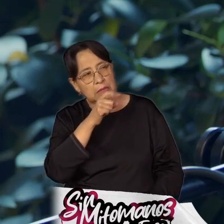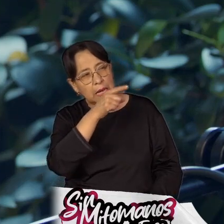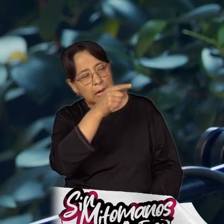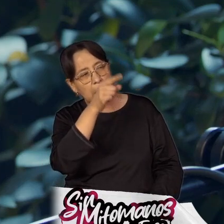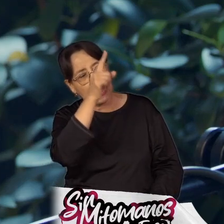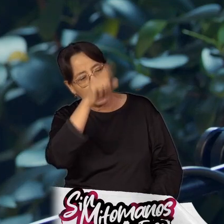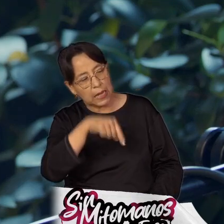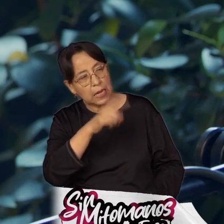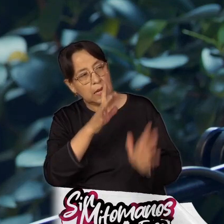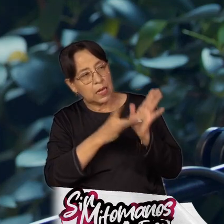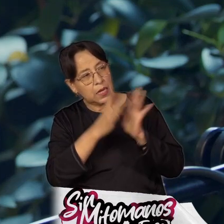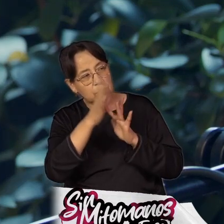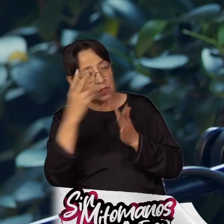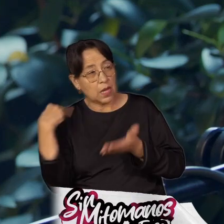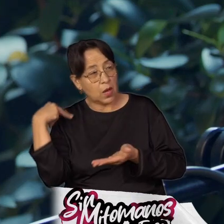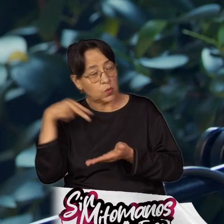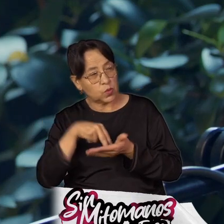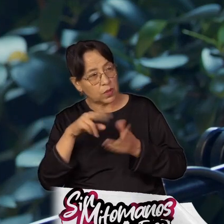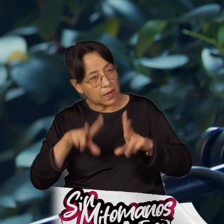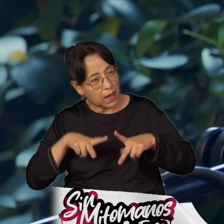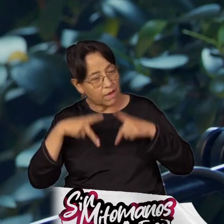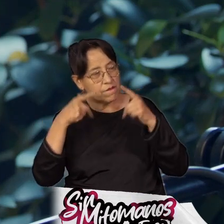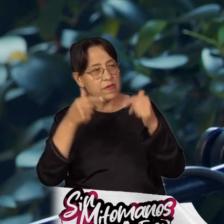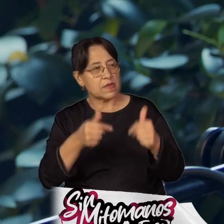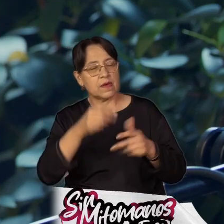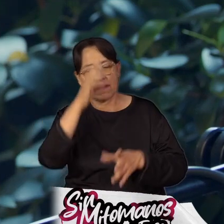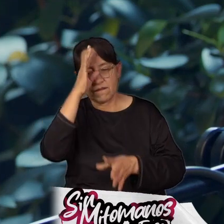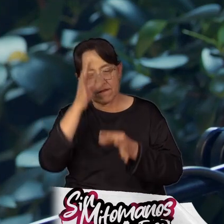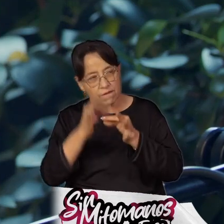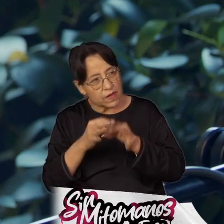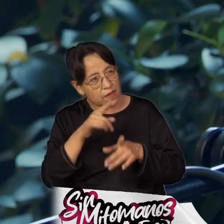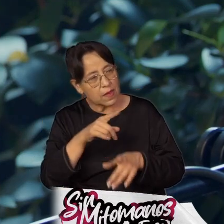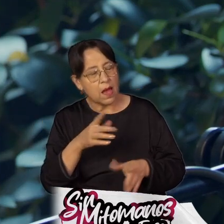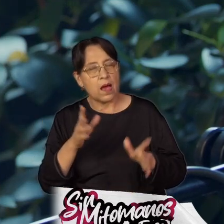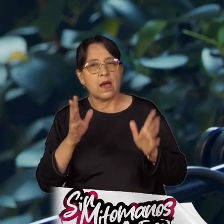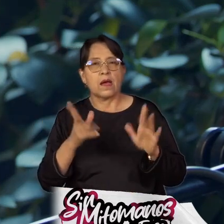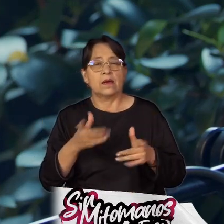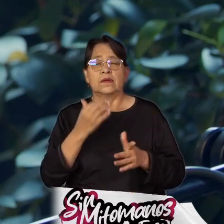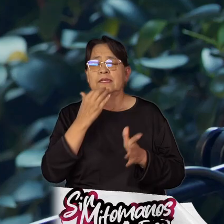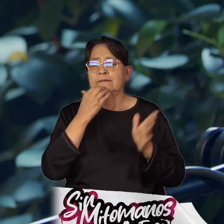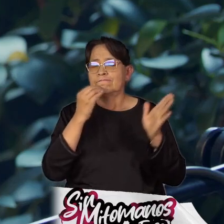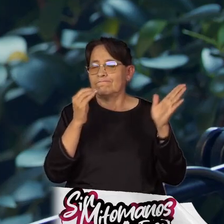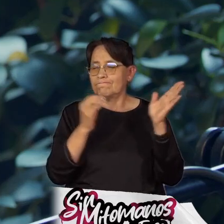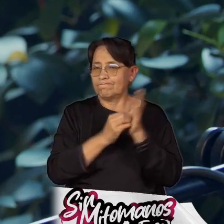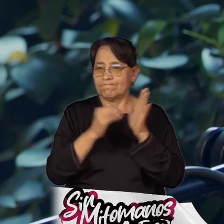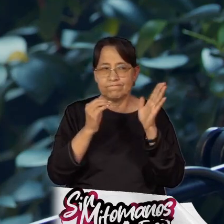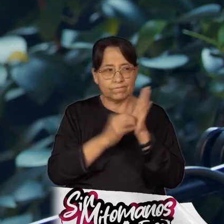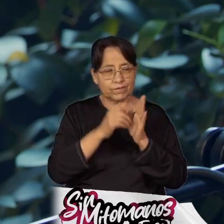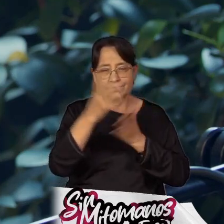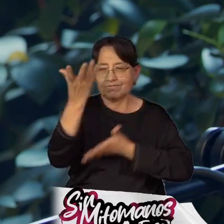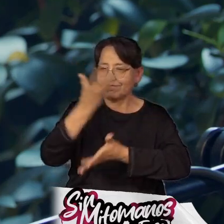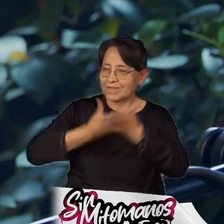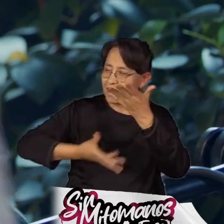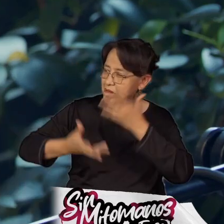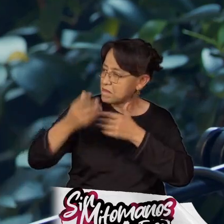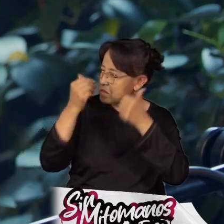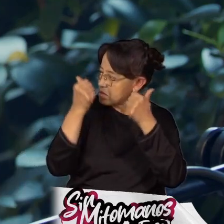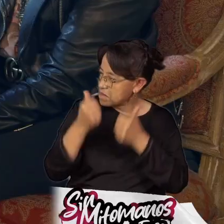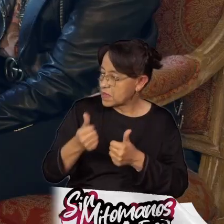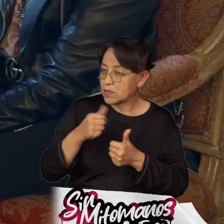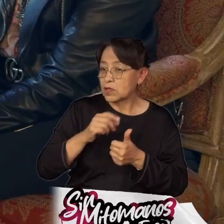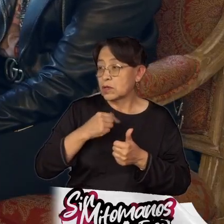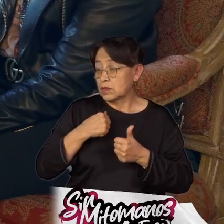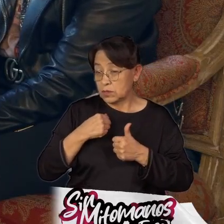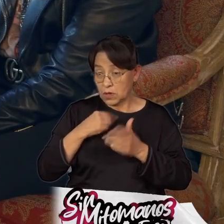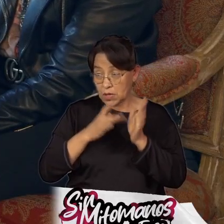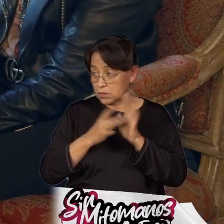de la vida misma, el Señor Jesús, el autor y consumador de la fe, pero además ejemplificar. Compartía